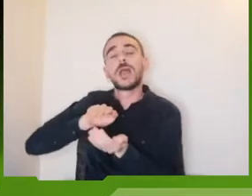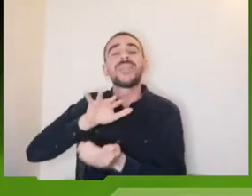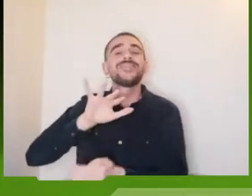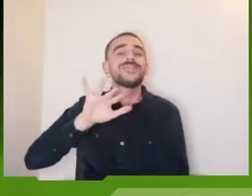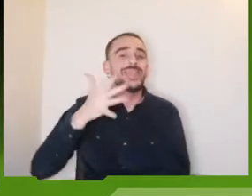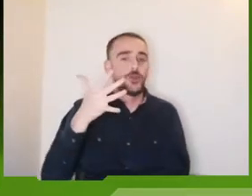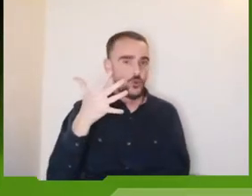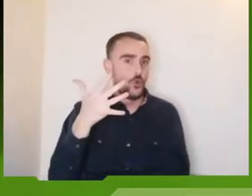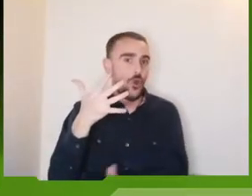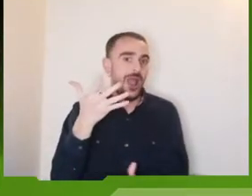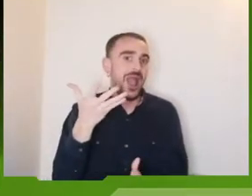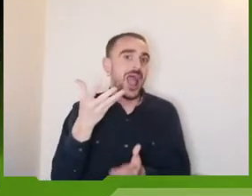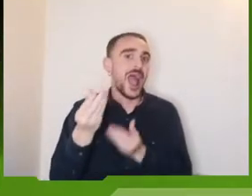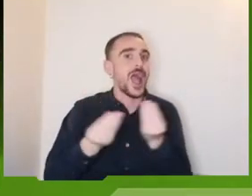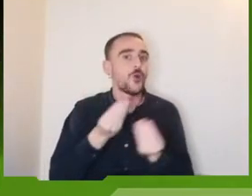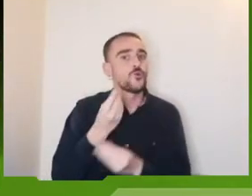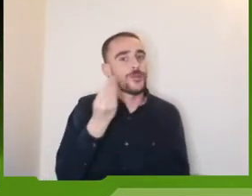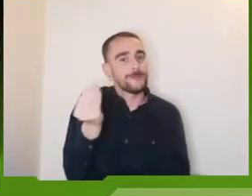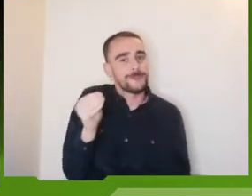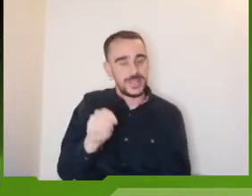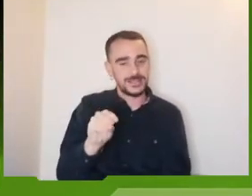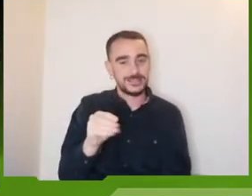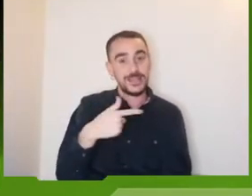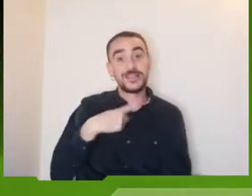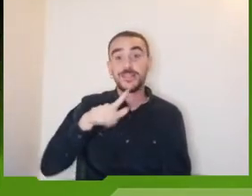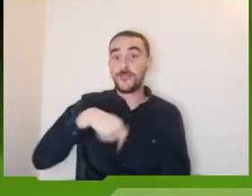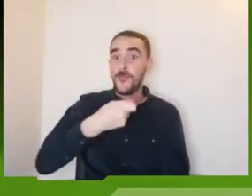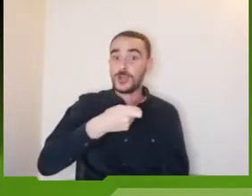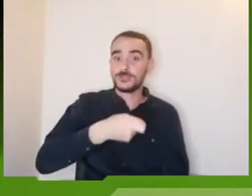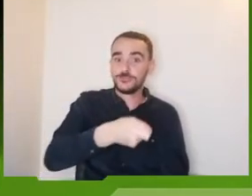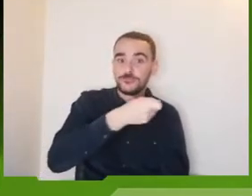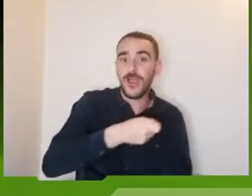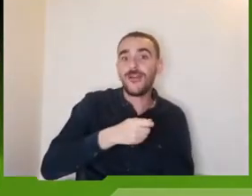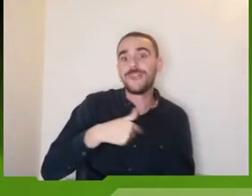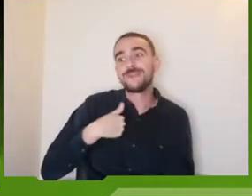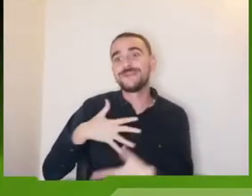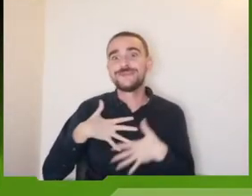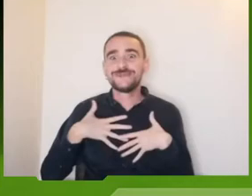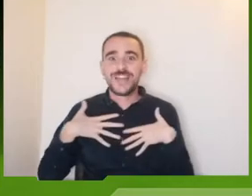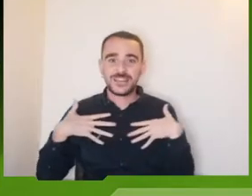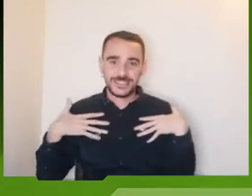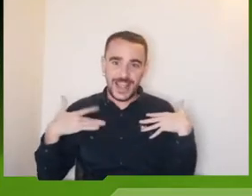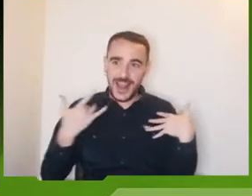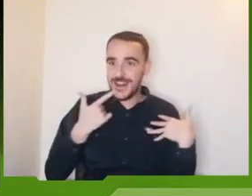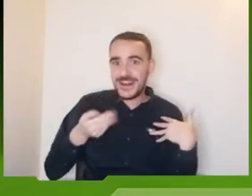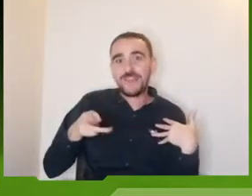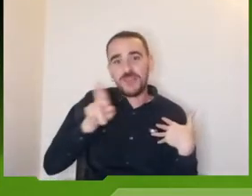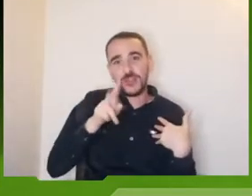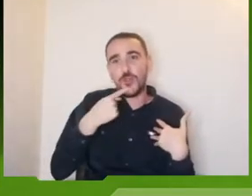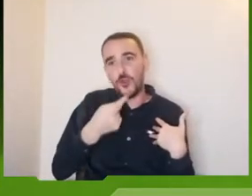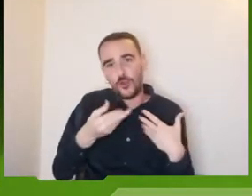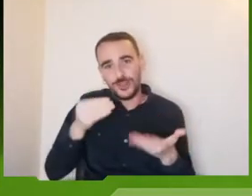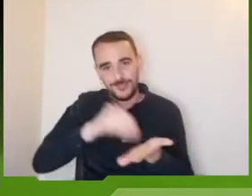freír. Qué ilusión me hace, de verdad. Lo voy a repetir, es que me hace mucha ilusión.